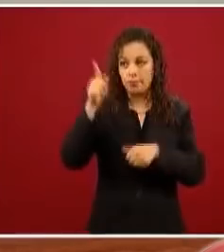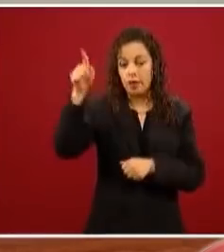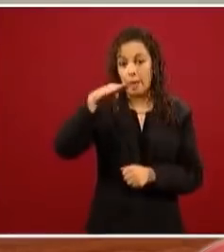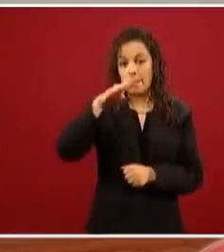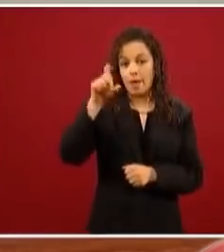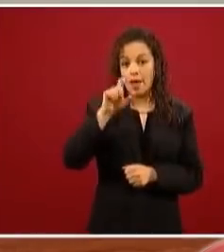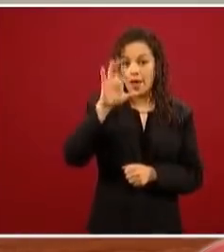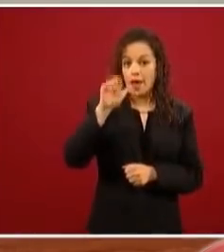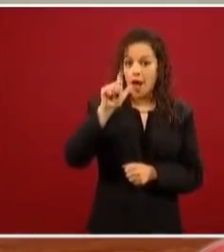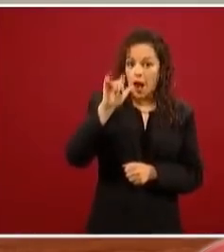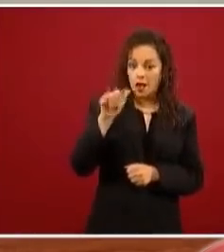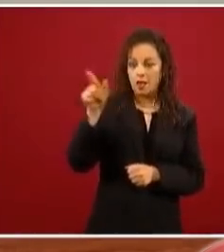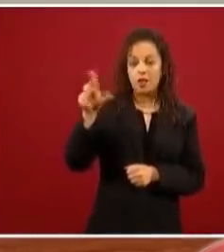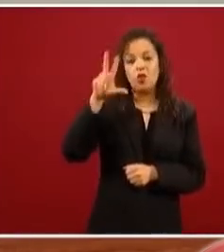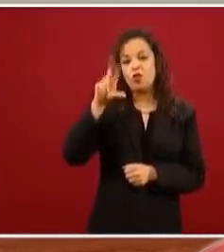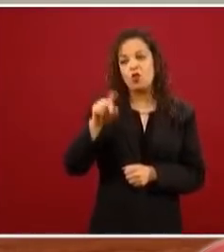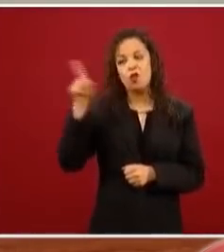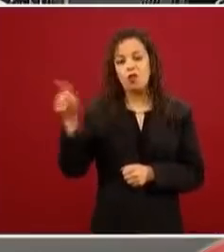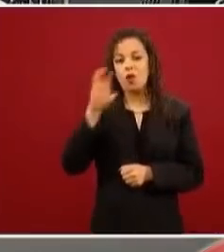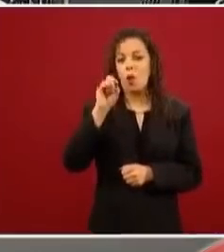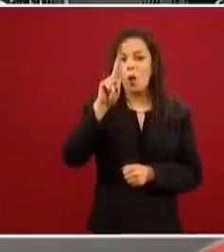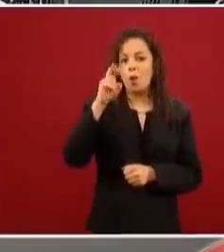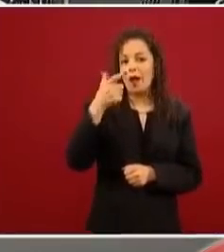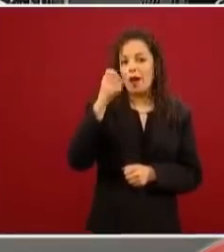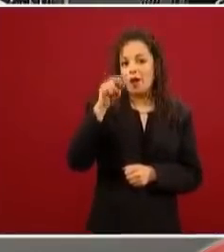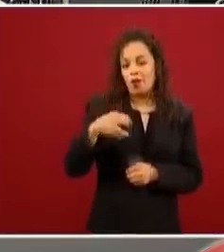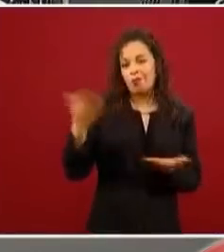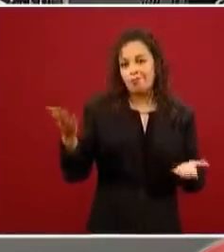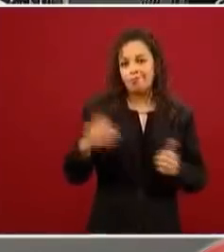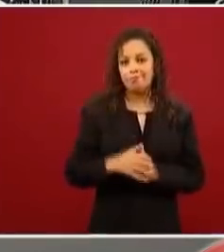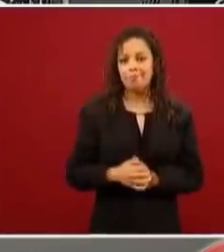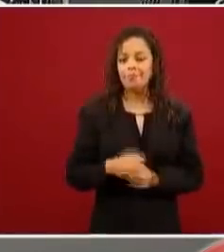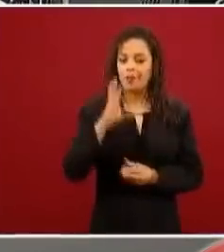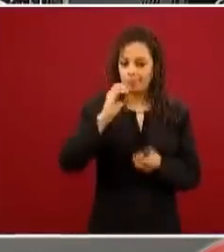en Obregón, haber habido un error en el traslado. Gracias. Bueno, si me permite.